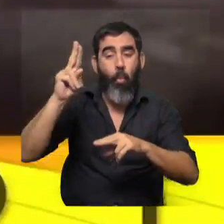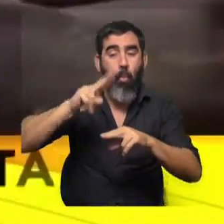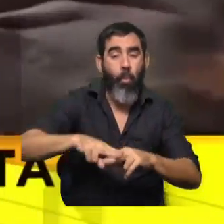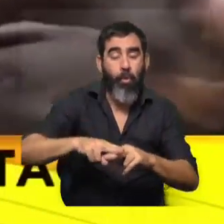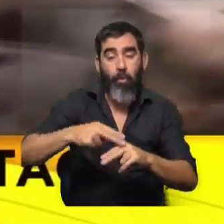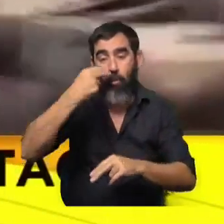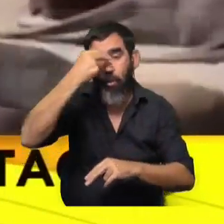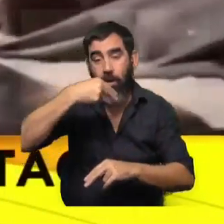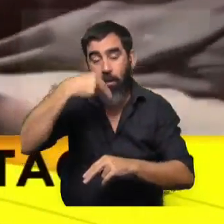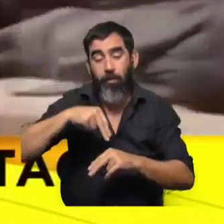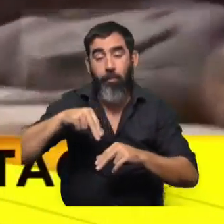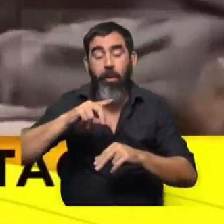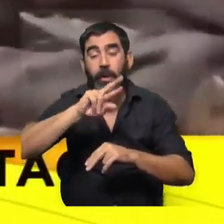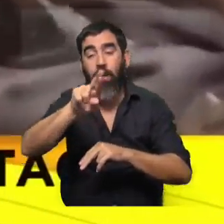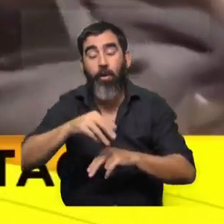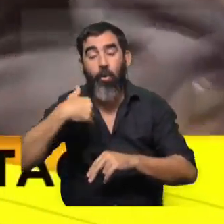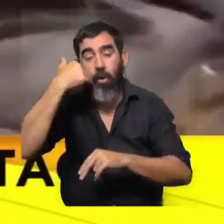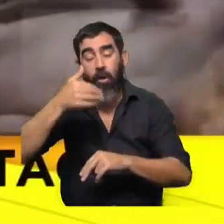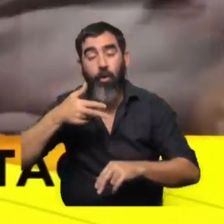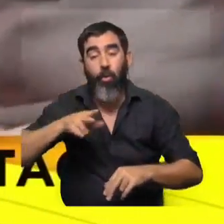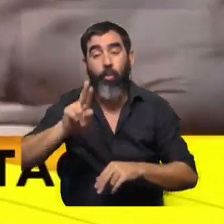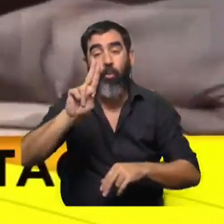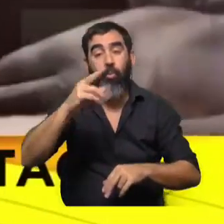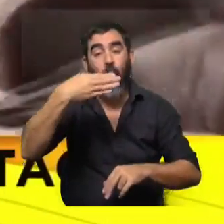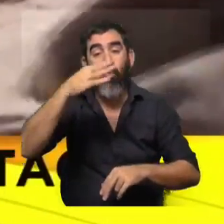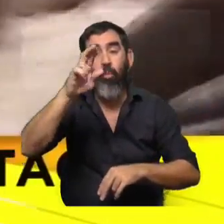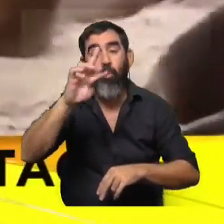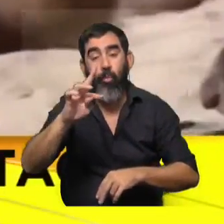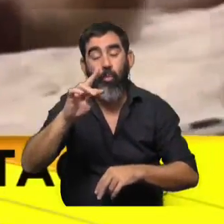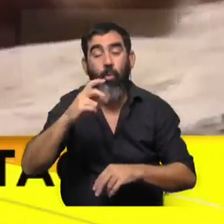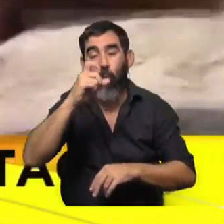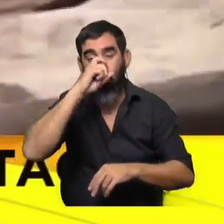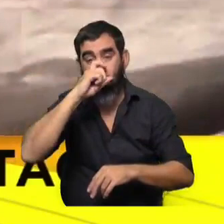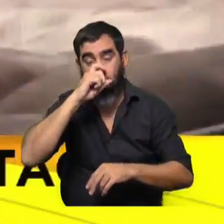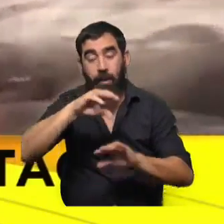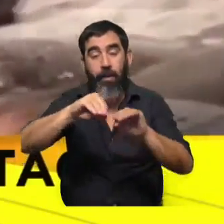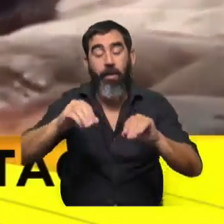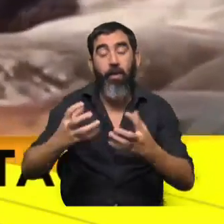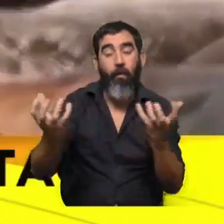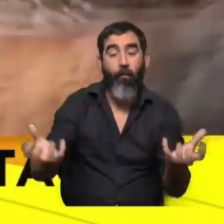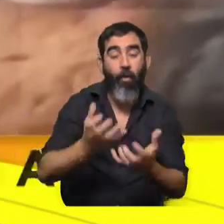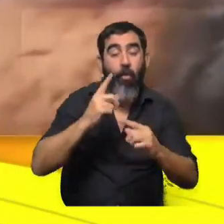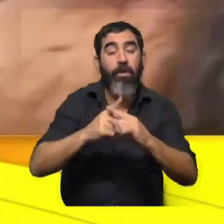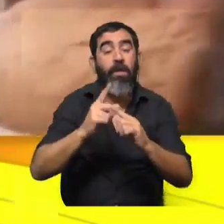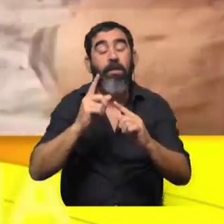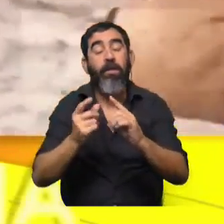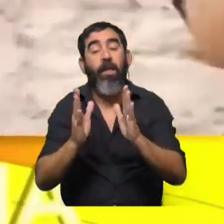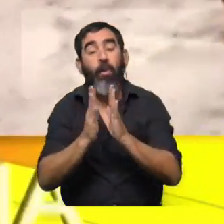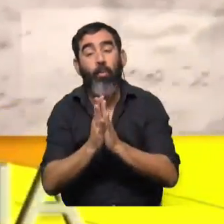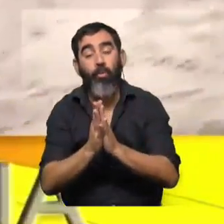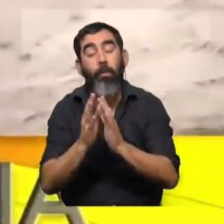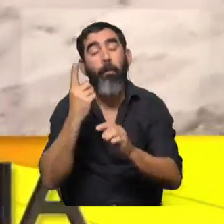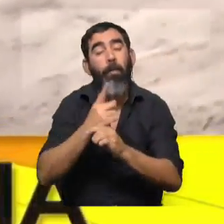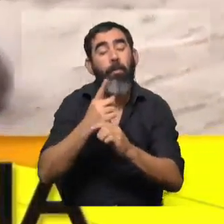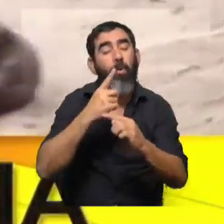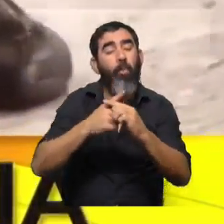influenza aviar en las provincias de Río Negro, Chubut, Buenos Aires, Tierra del Fuego y Santa Cruz. El primer caso positivo se había detectado el 11 de